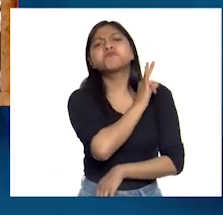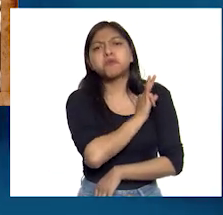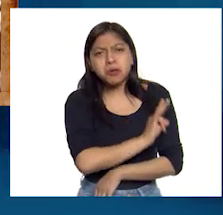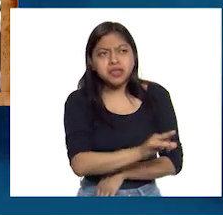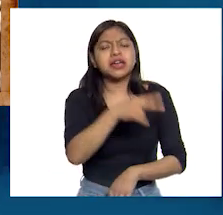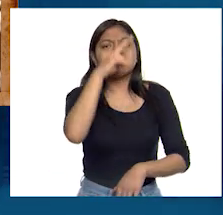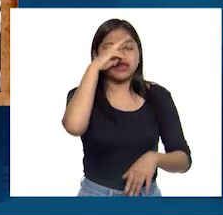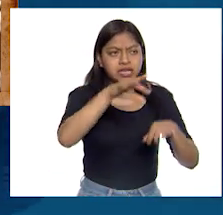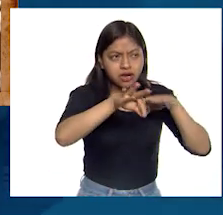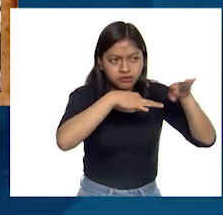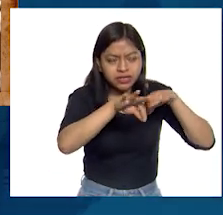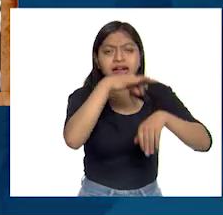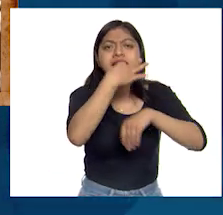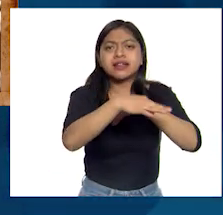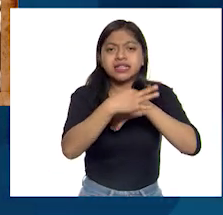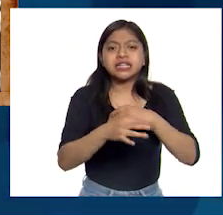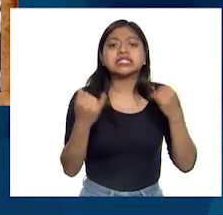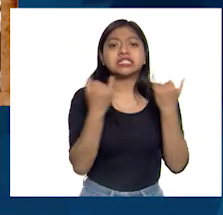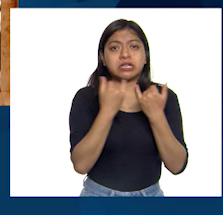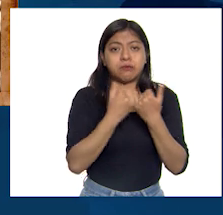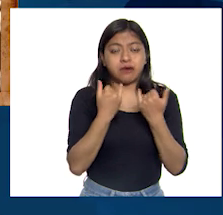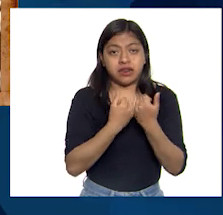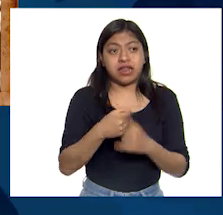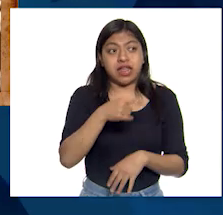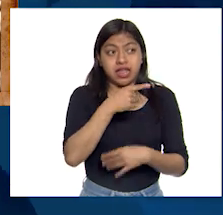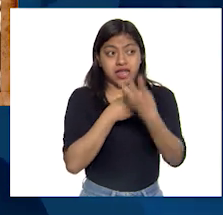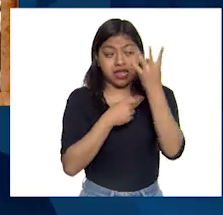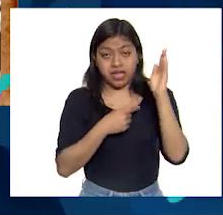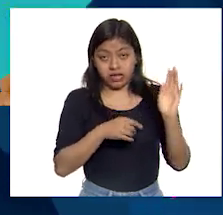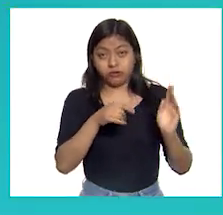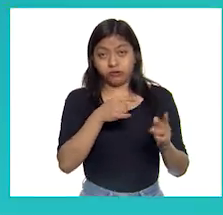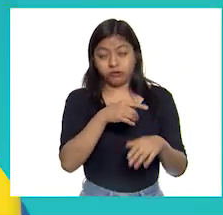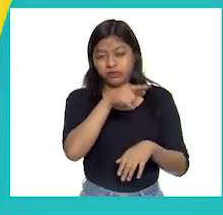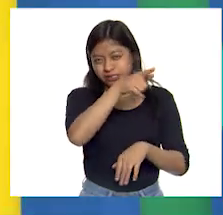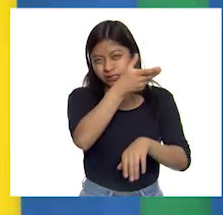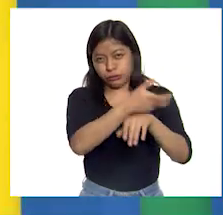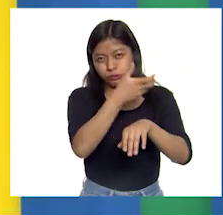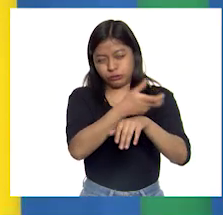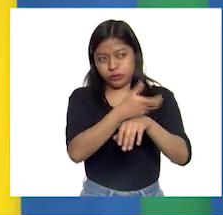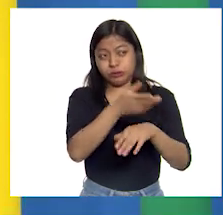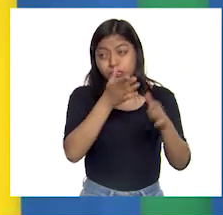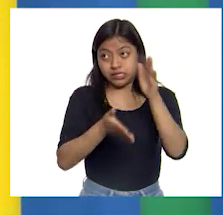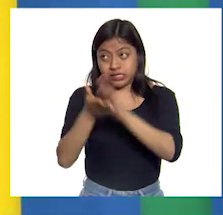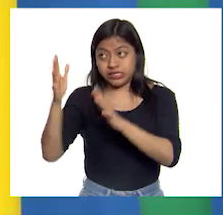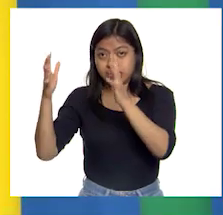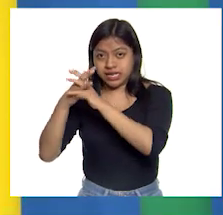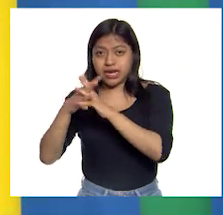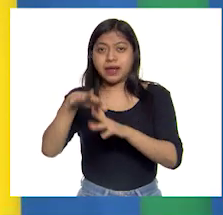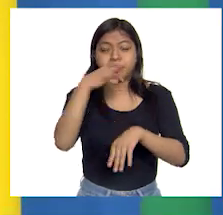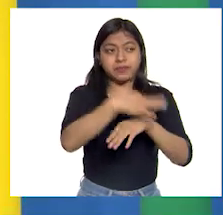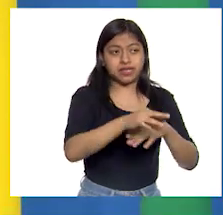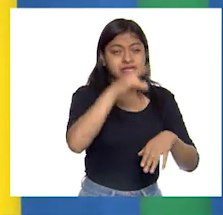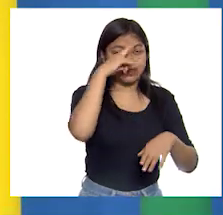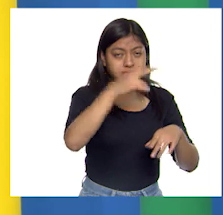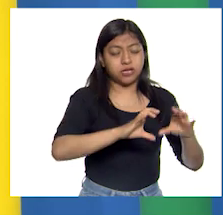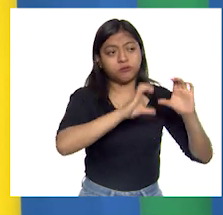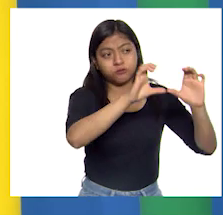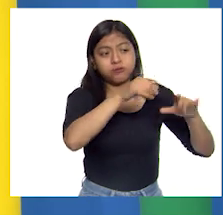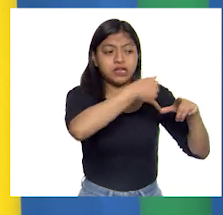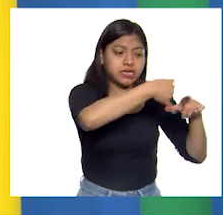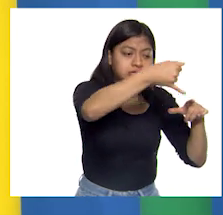ingreso temporal a Estados Unidos de trabajadores migrantes mexicanos que se ocuparon principalmente en las labores del campo, y de